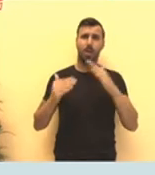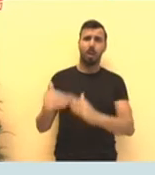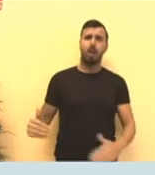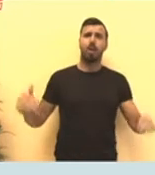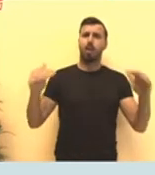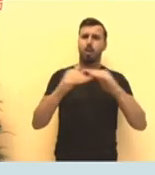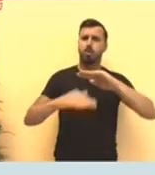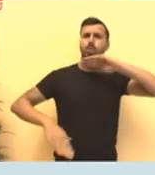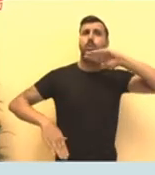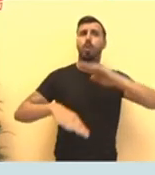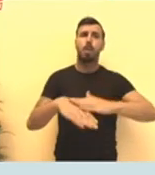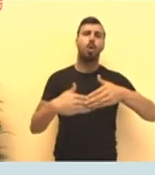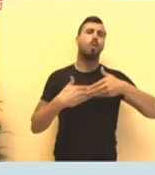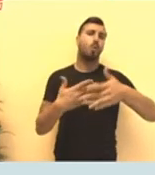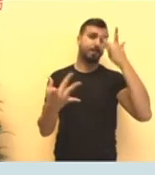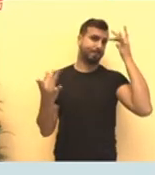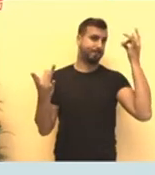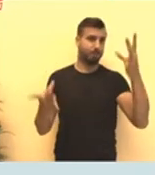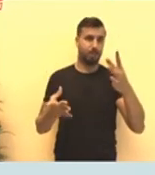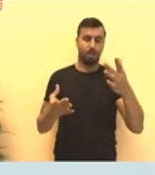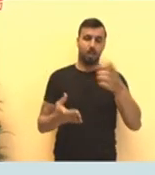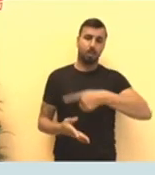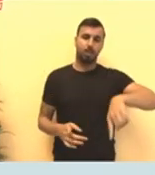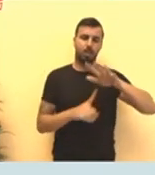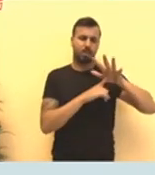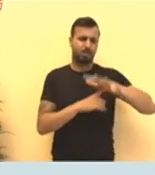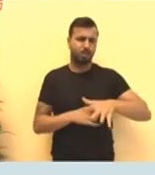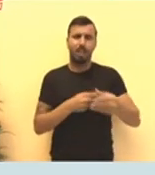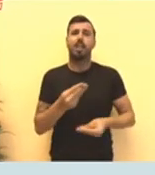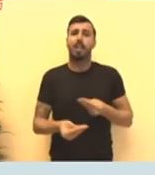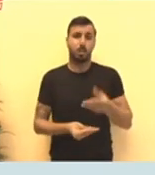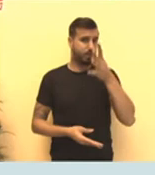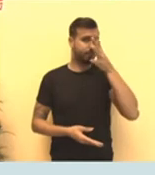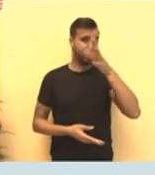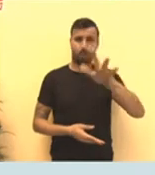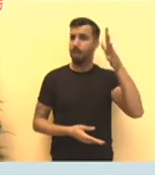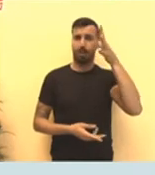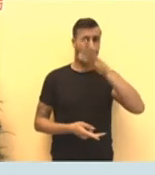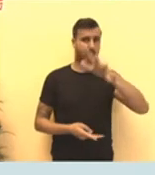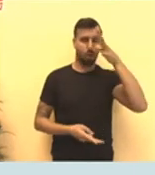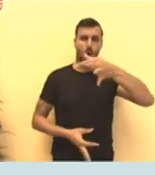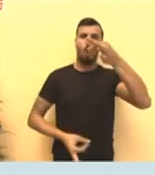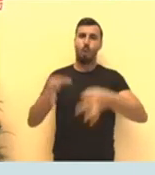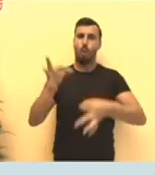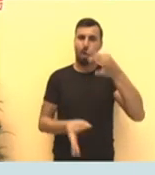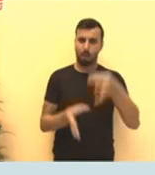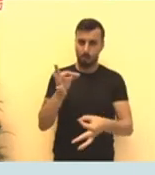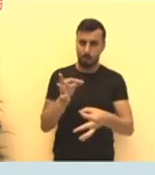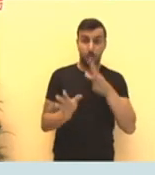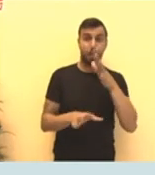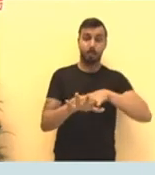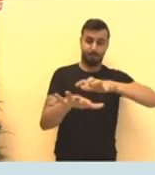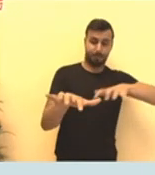Las personas en situación de dependencia, lo único que nos cabe ante las vulneraciones es denunciar ante los tribunales. La mayoría no